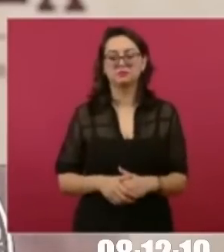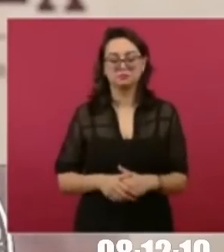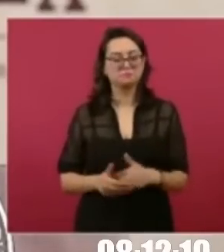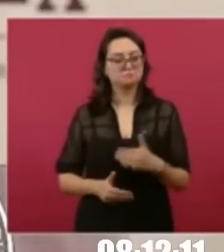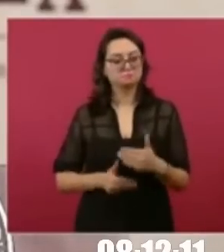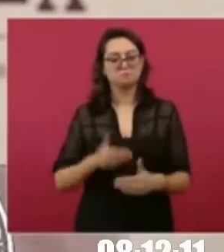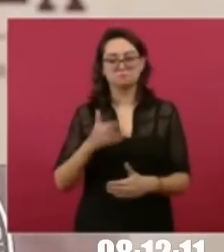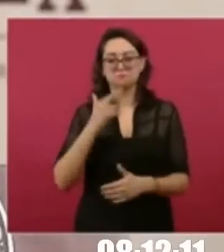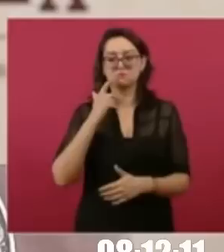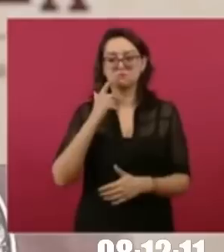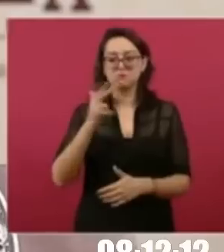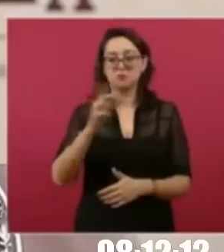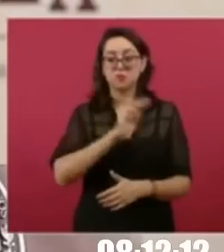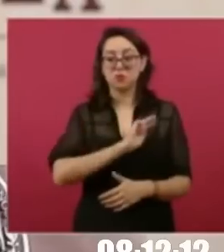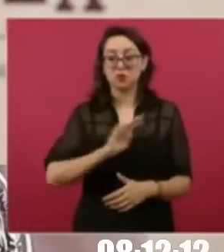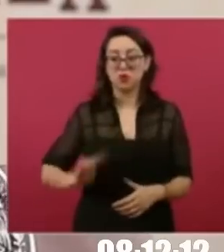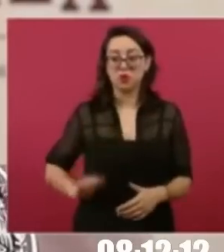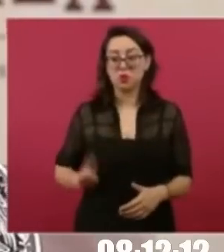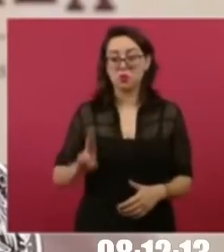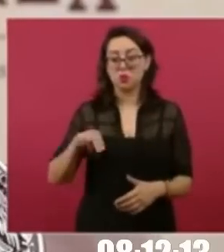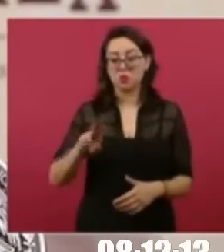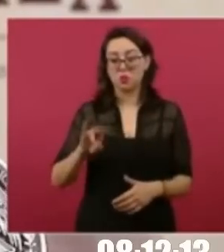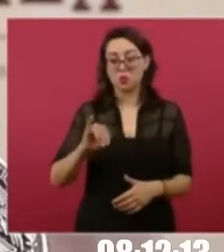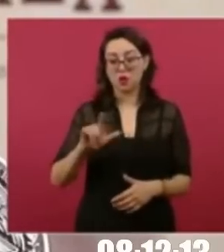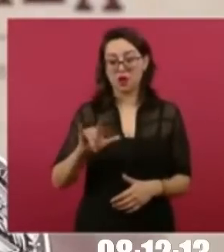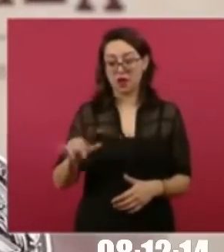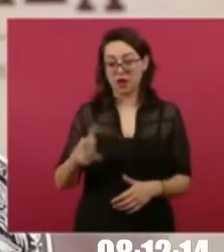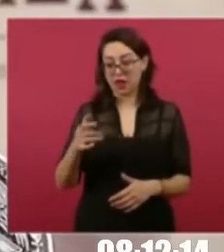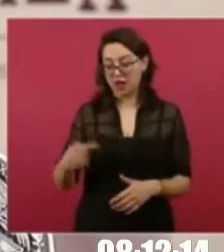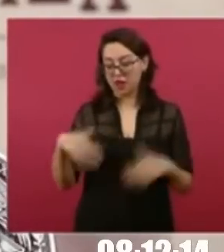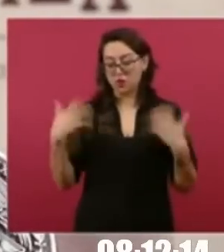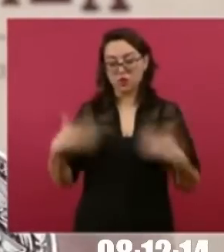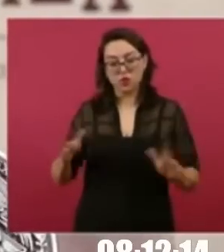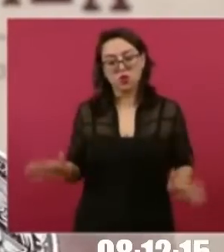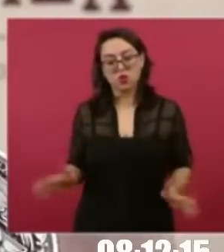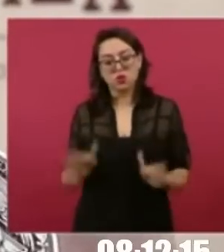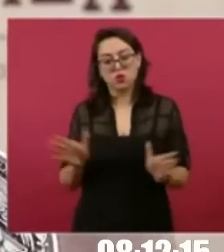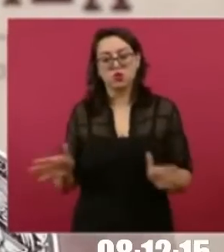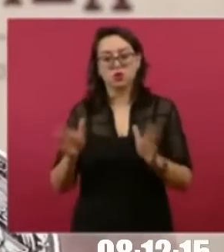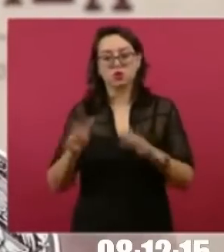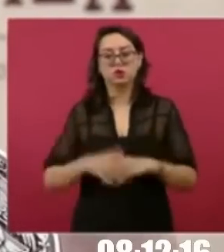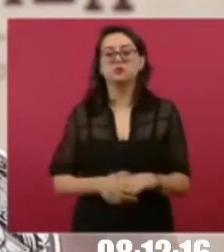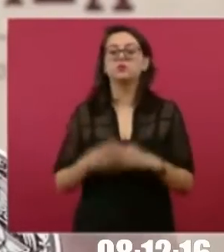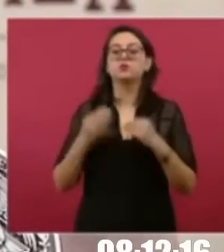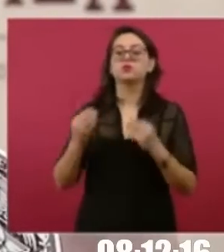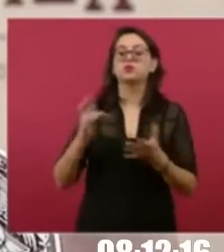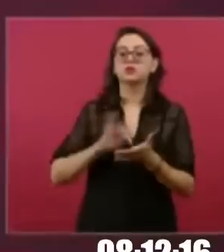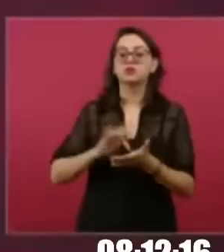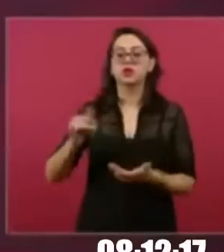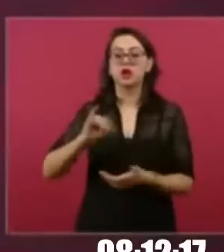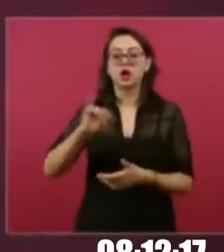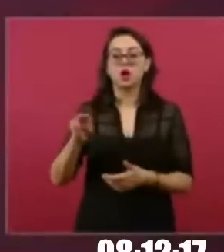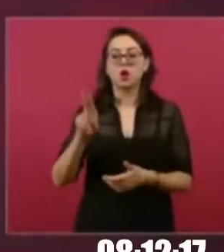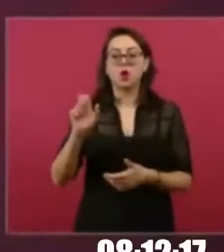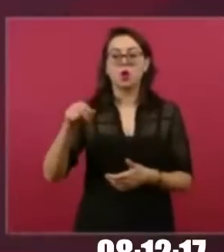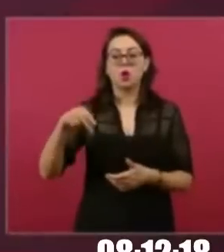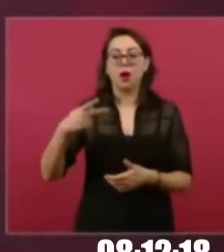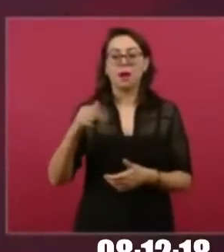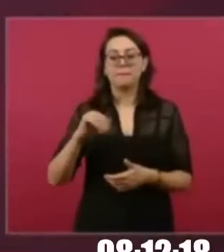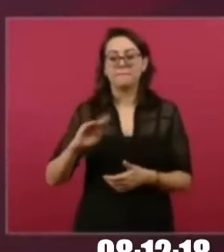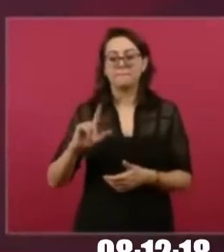ha venido haciendo y de manera especial agradecerle a Juan Pablo sus atenciones a través de todos los programas que sean